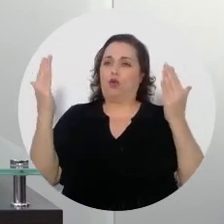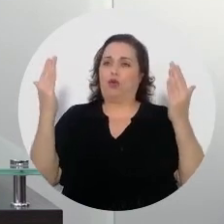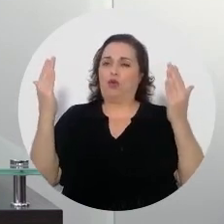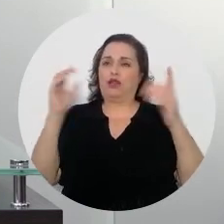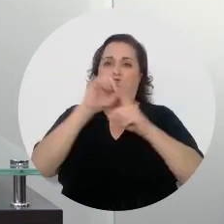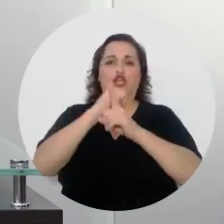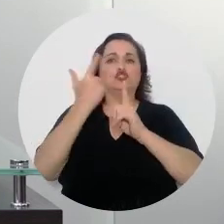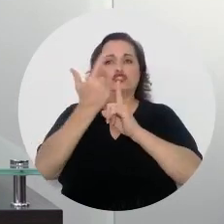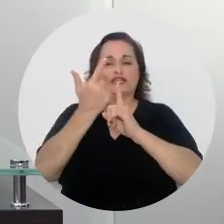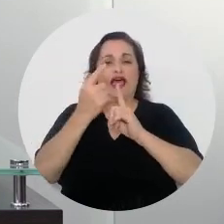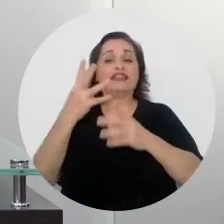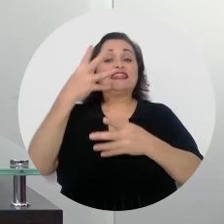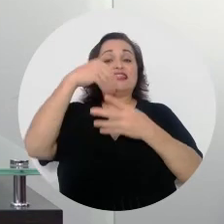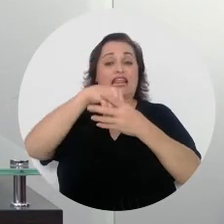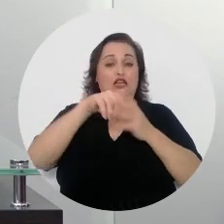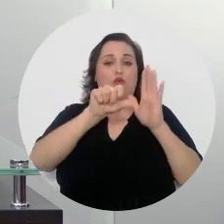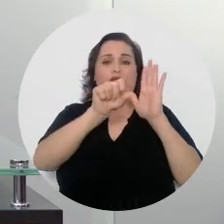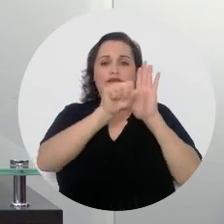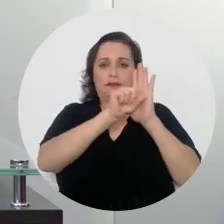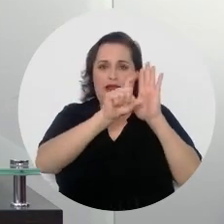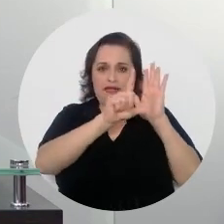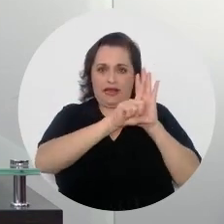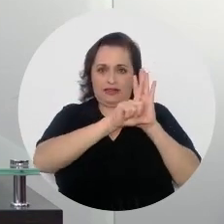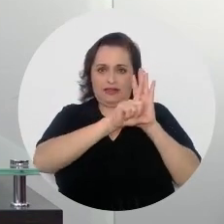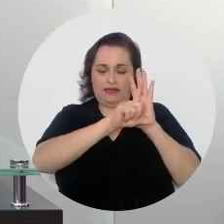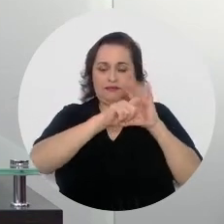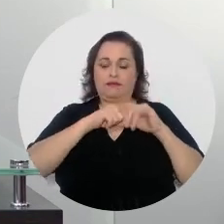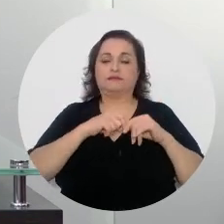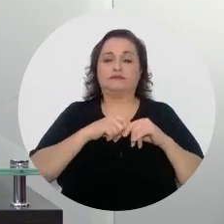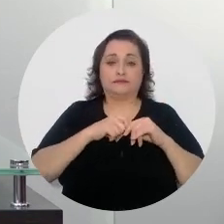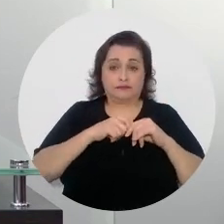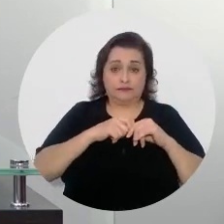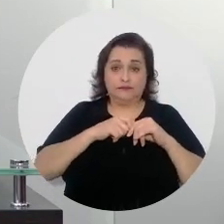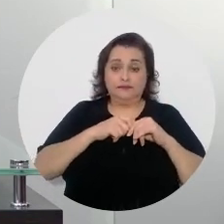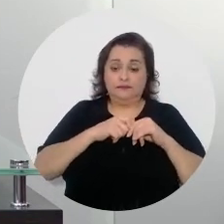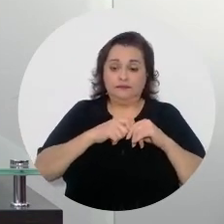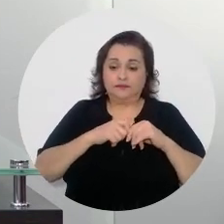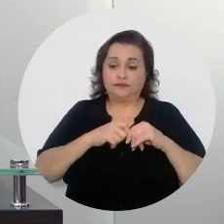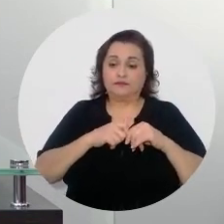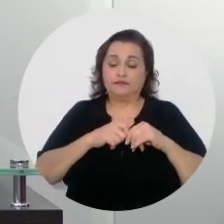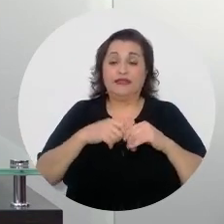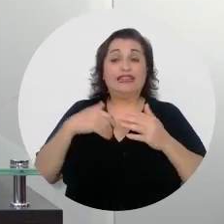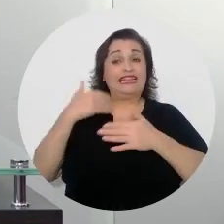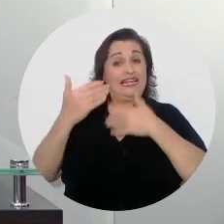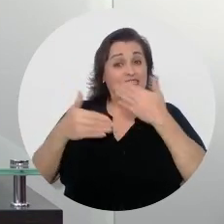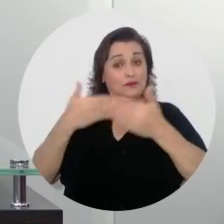como un espejo de la sociedad en la Asamblea Legislativa. Ahora bien,